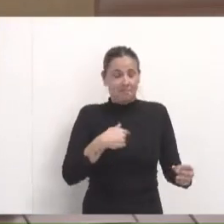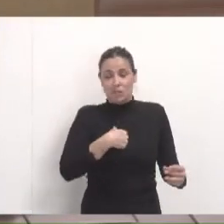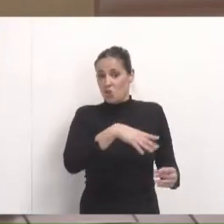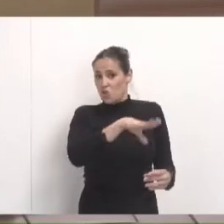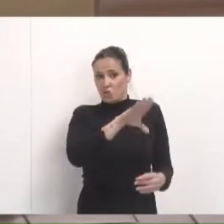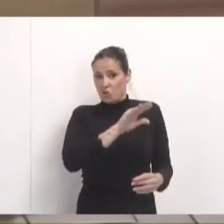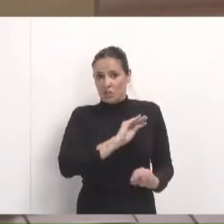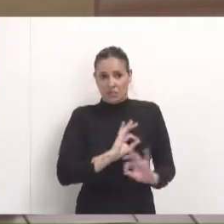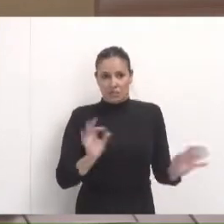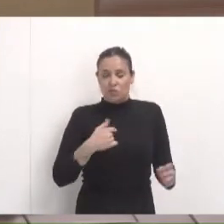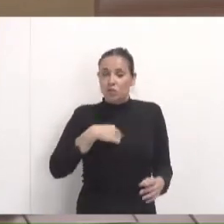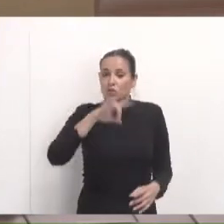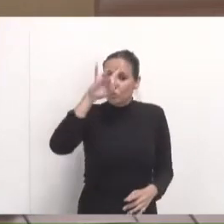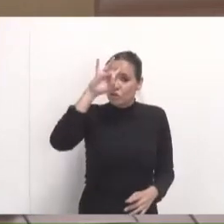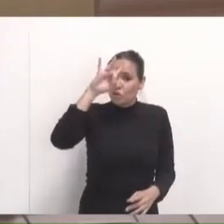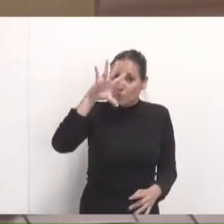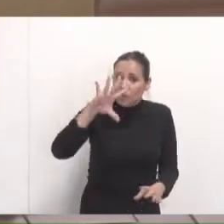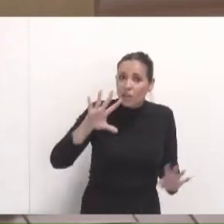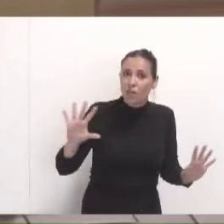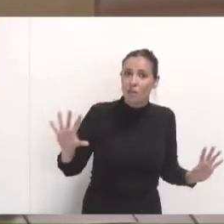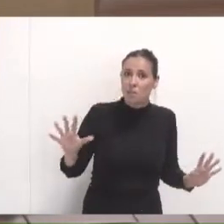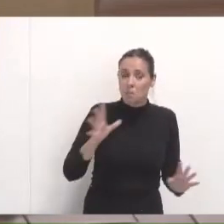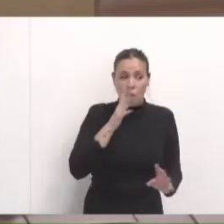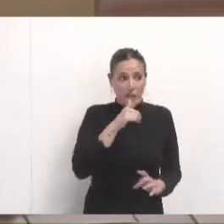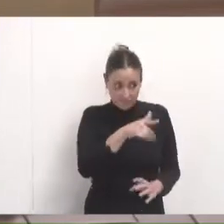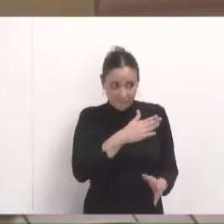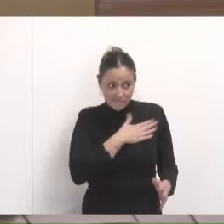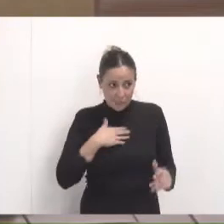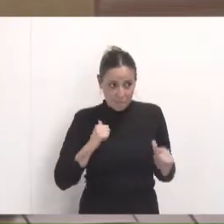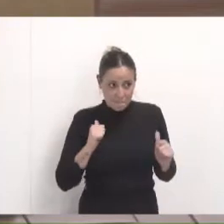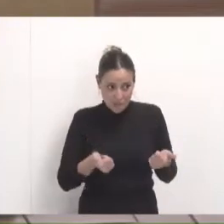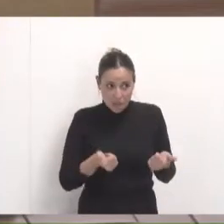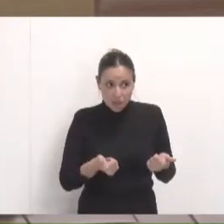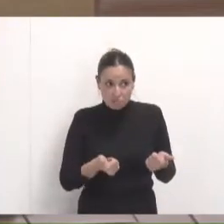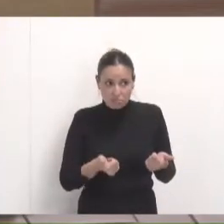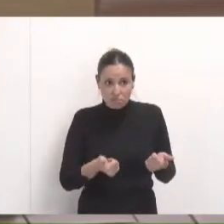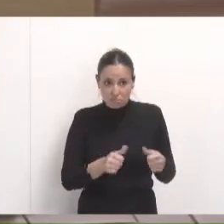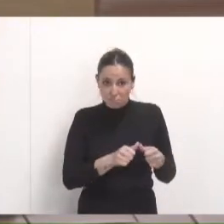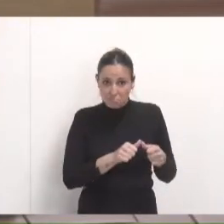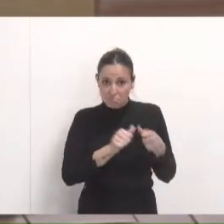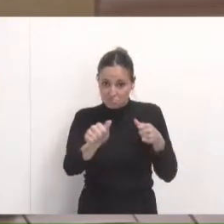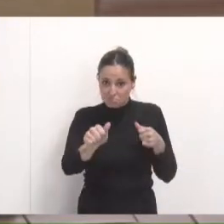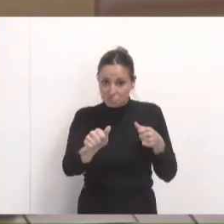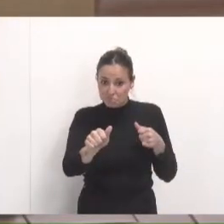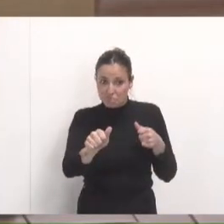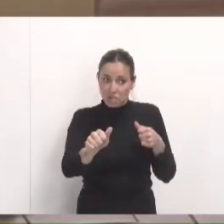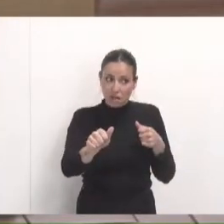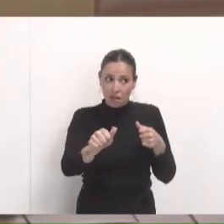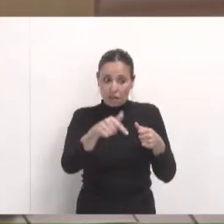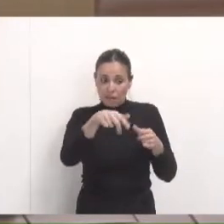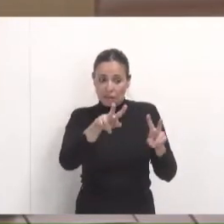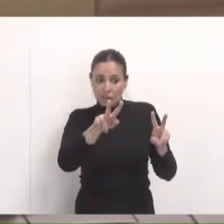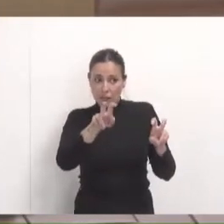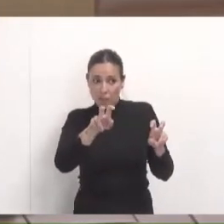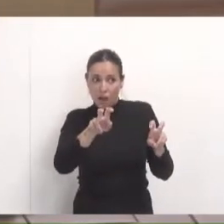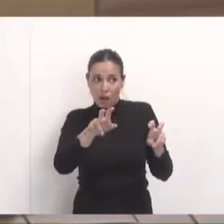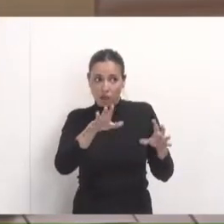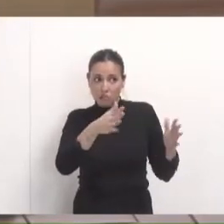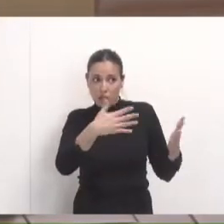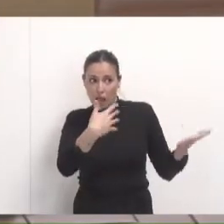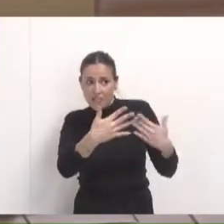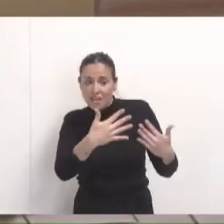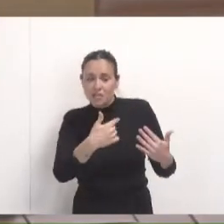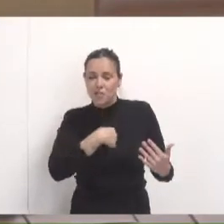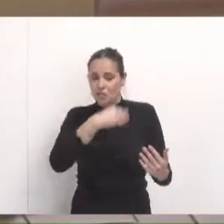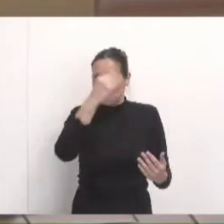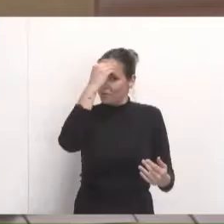estoy sorprendido, porque si ese es el punto de inicio con el que vamos a tratar de perfilar este tema, pues creo que vamos por